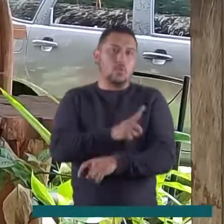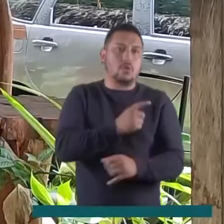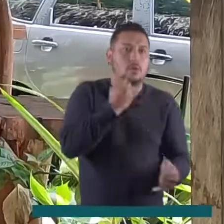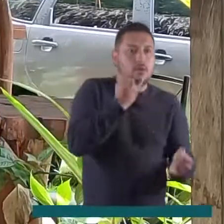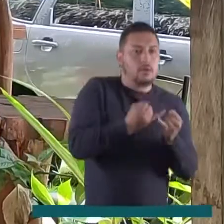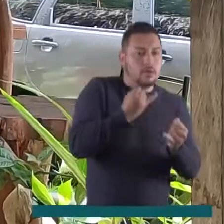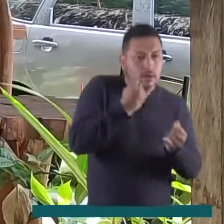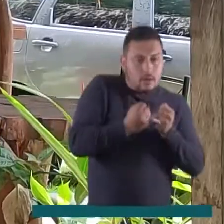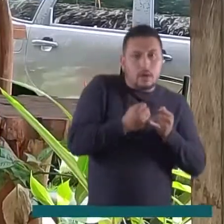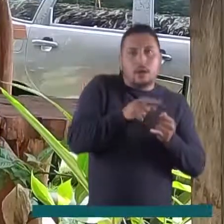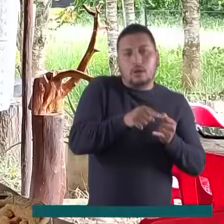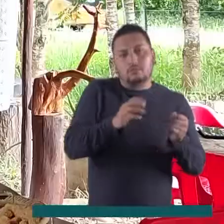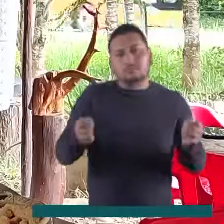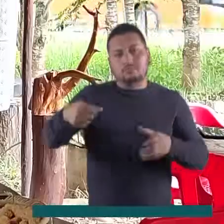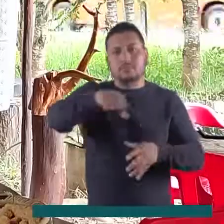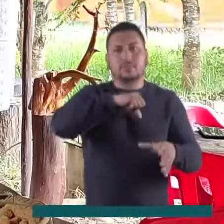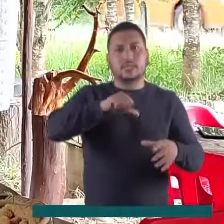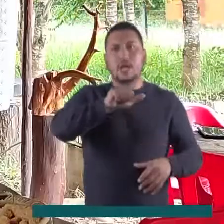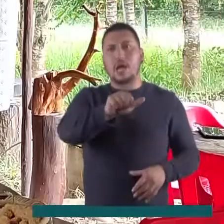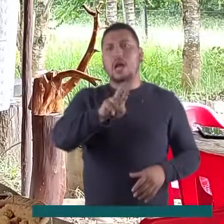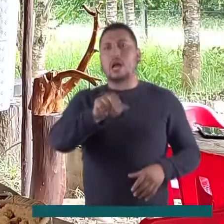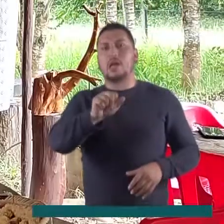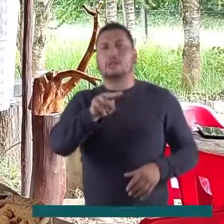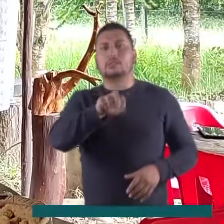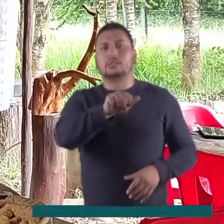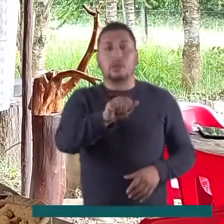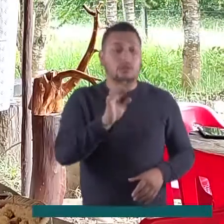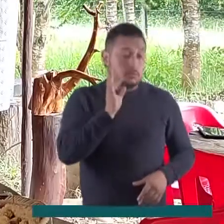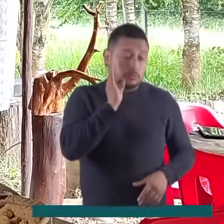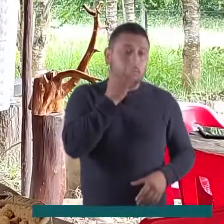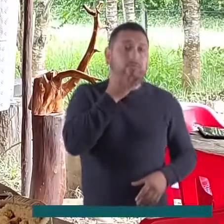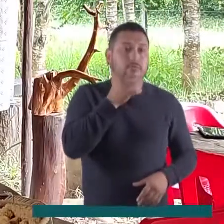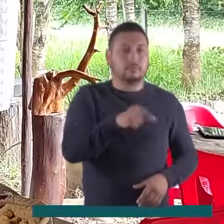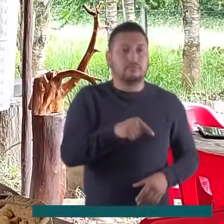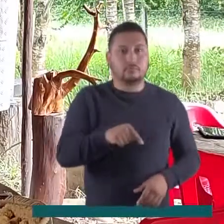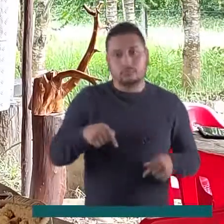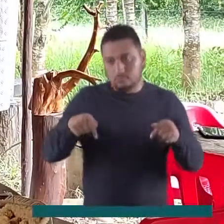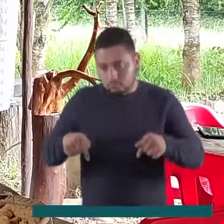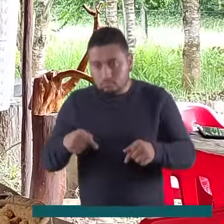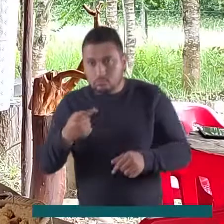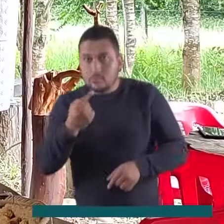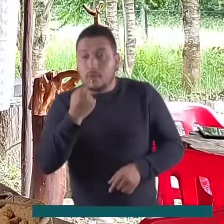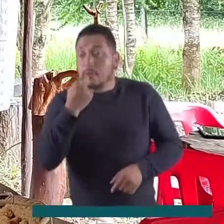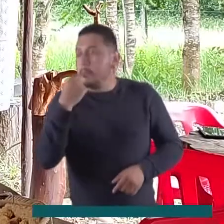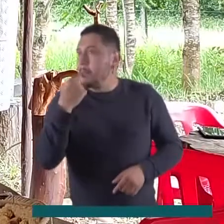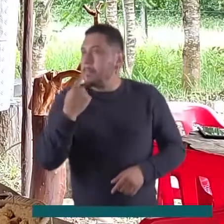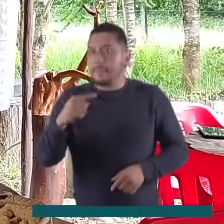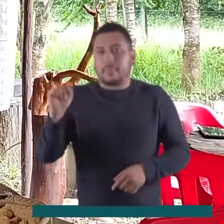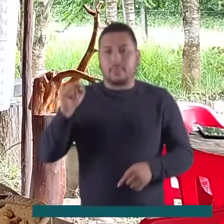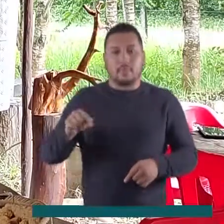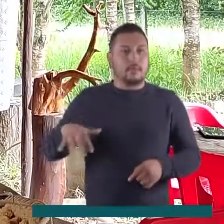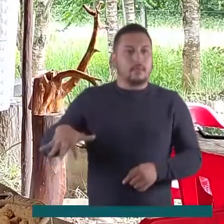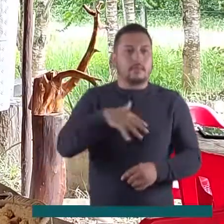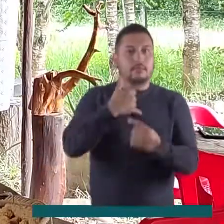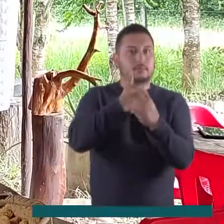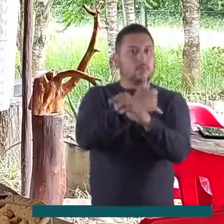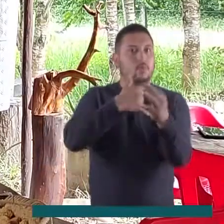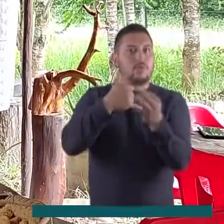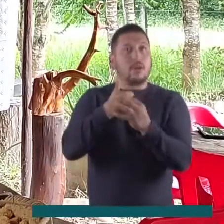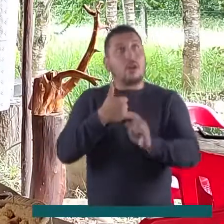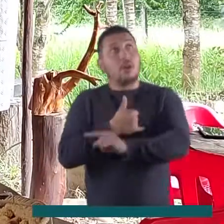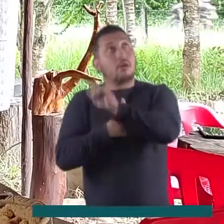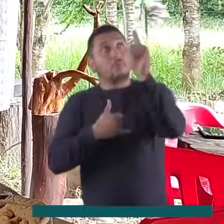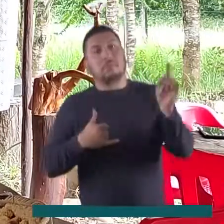a base de arasá muy delicioso. Pues lo tienen que probar porque son únicos aquí en la región del Guaviare y en el mundo